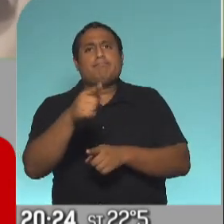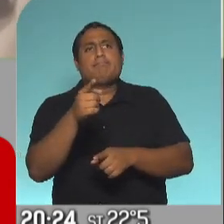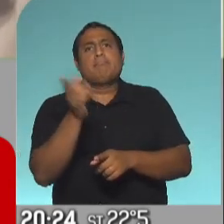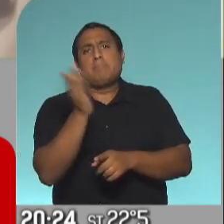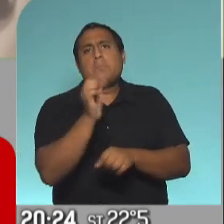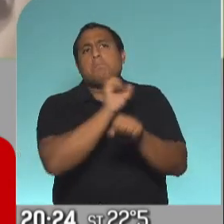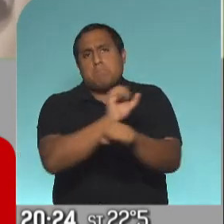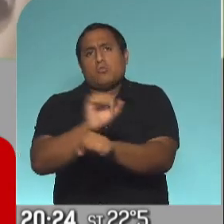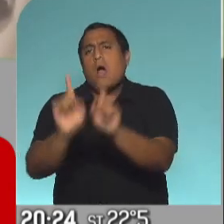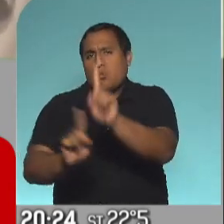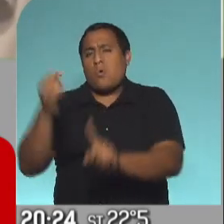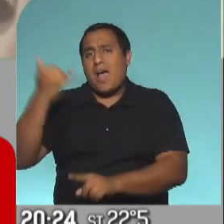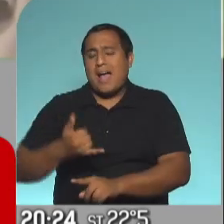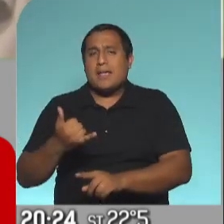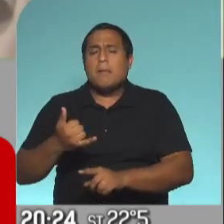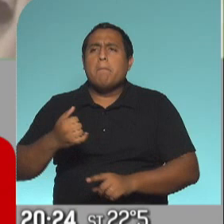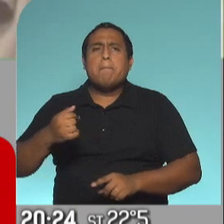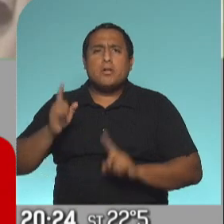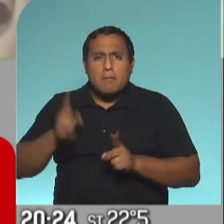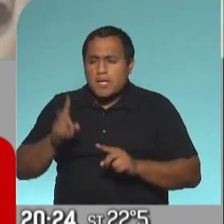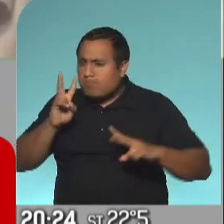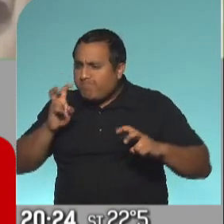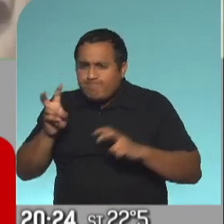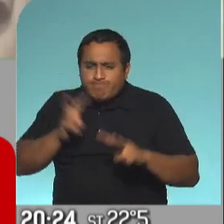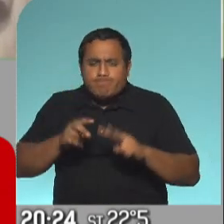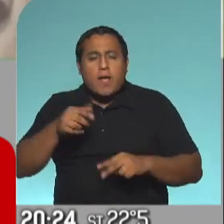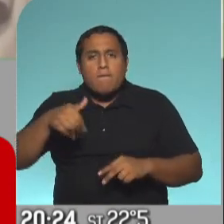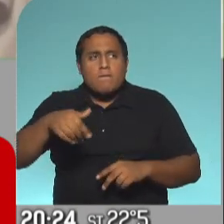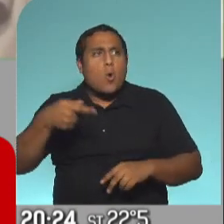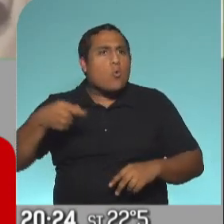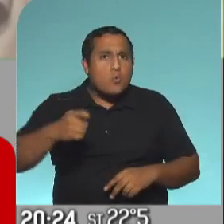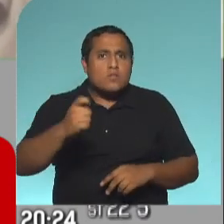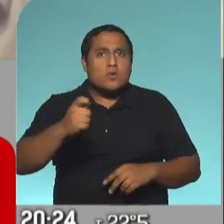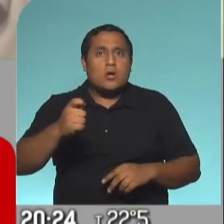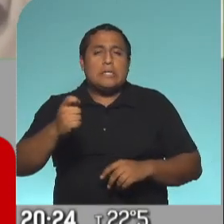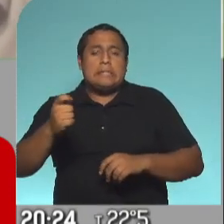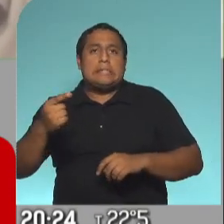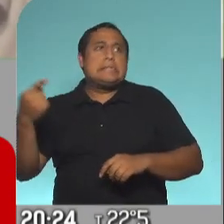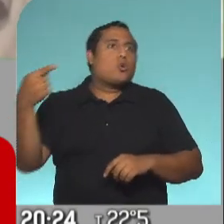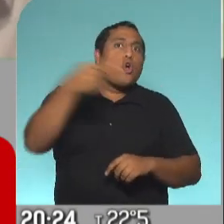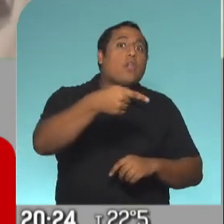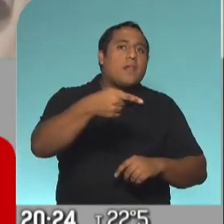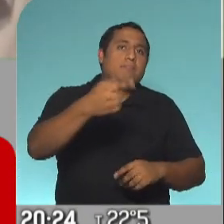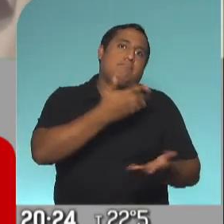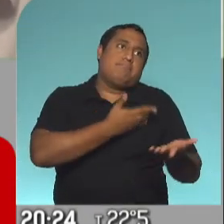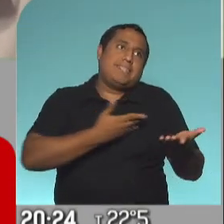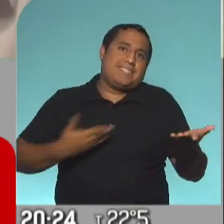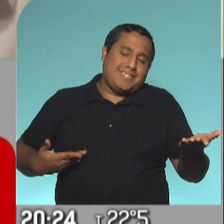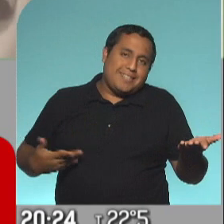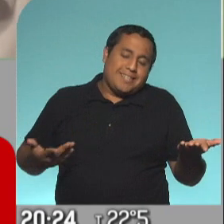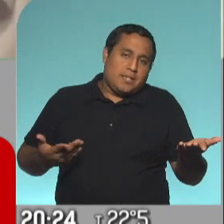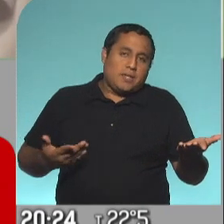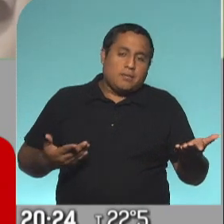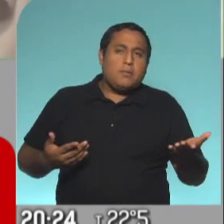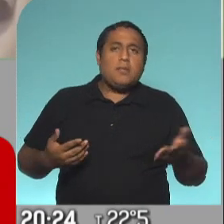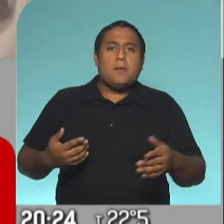que siempre se buscó y que es lo que iba a ocurrir en este juicio, donde la acusación recaía sobre el presidente, era ubicar